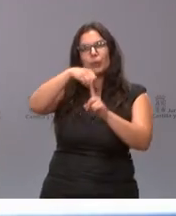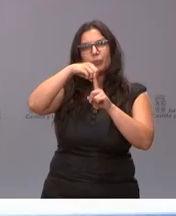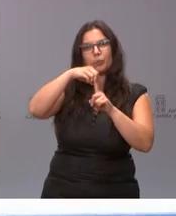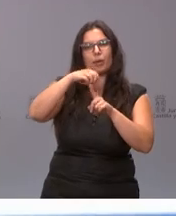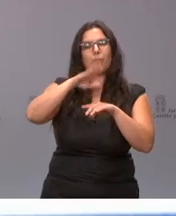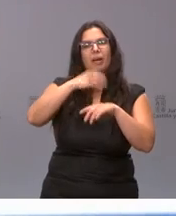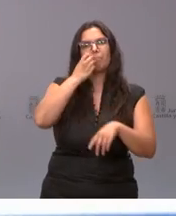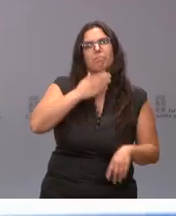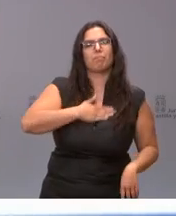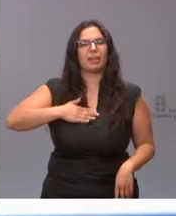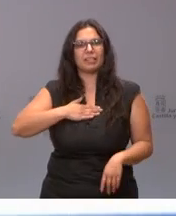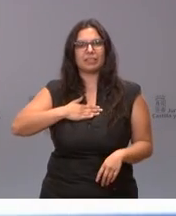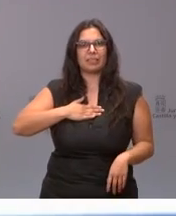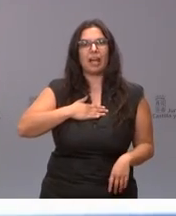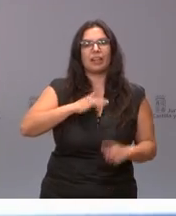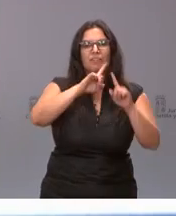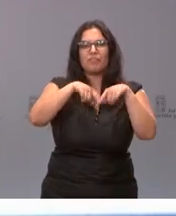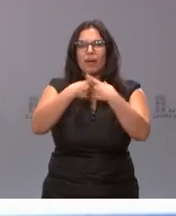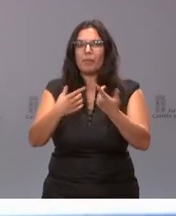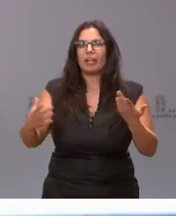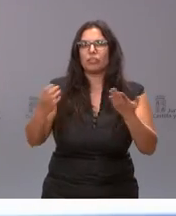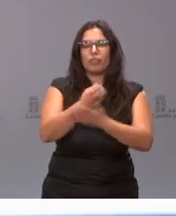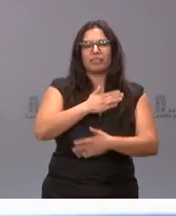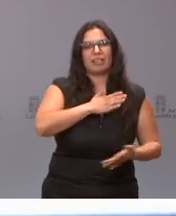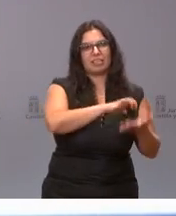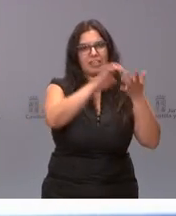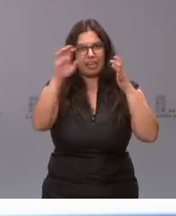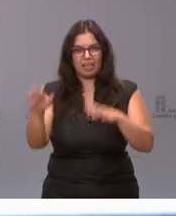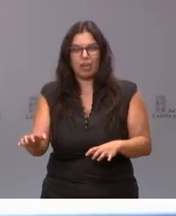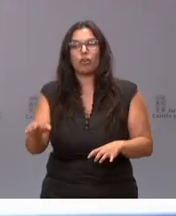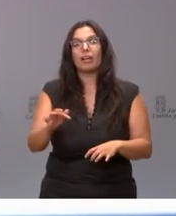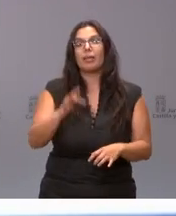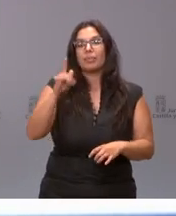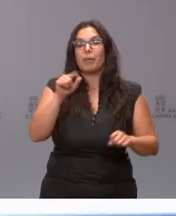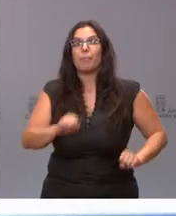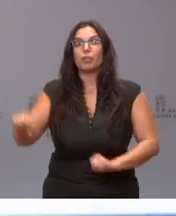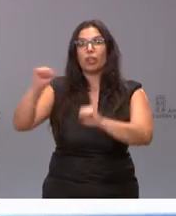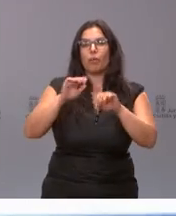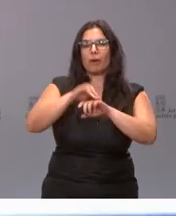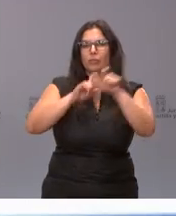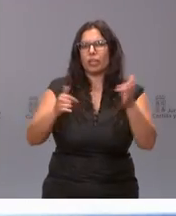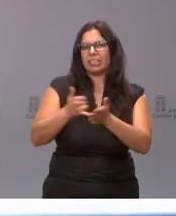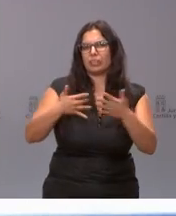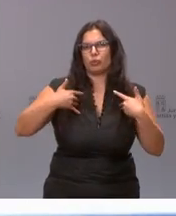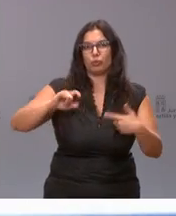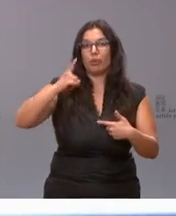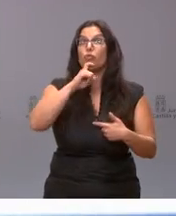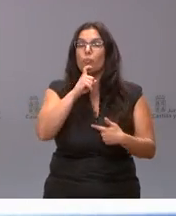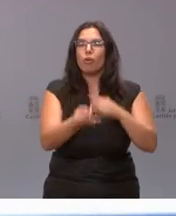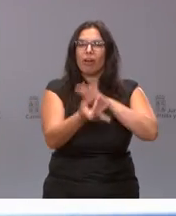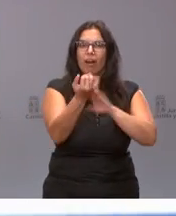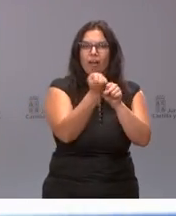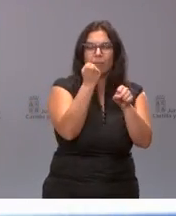de todas y cada una de las familias de Castilla y León, y el escudo sobre todo de los más débiles, generando empleo y